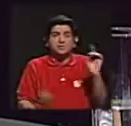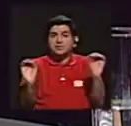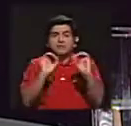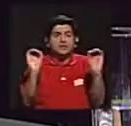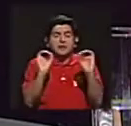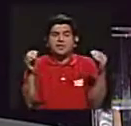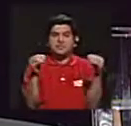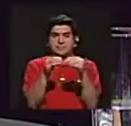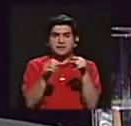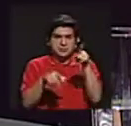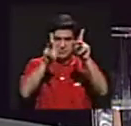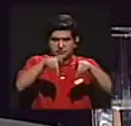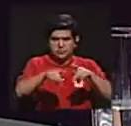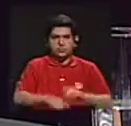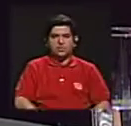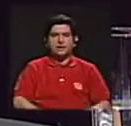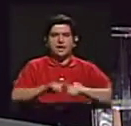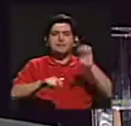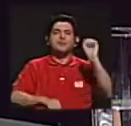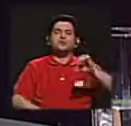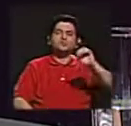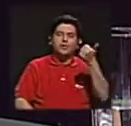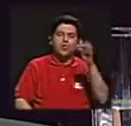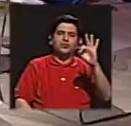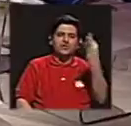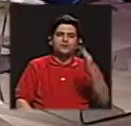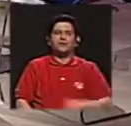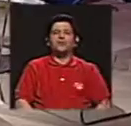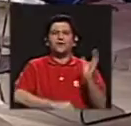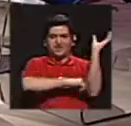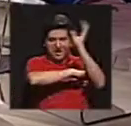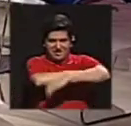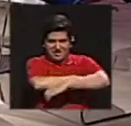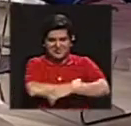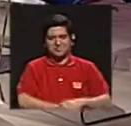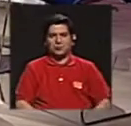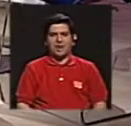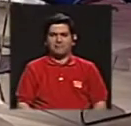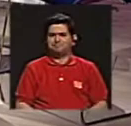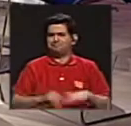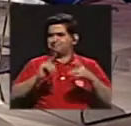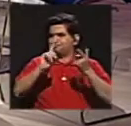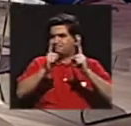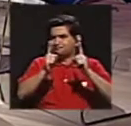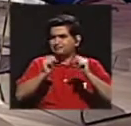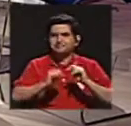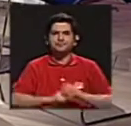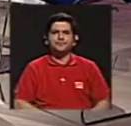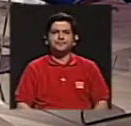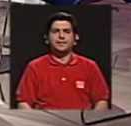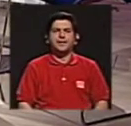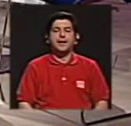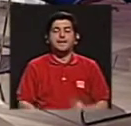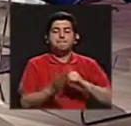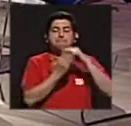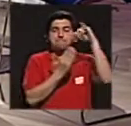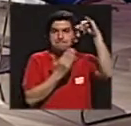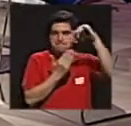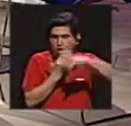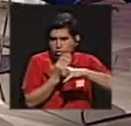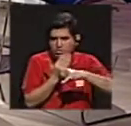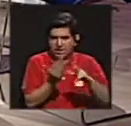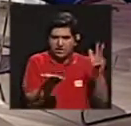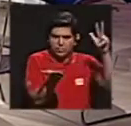ellos. Pero sí hay otras formas de censura, que es cuando los proyectos que